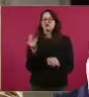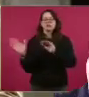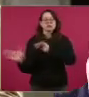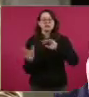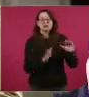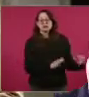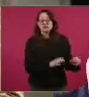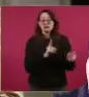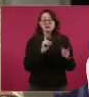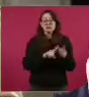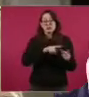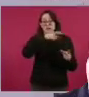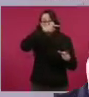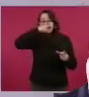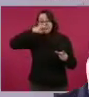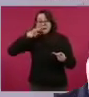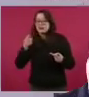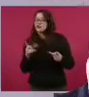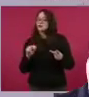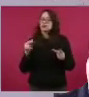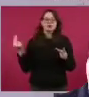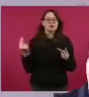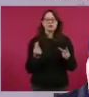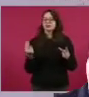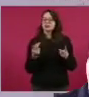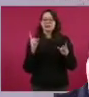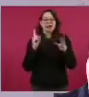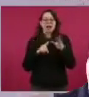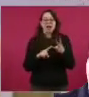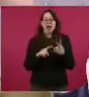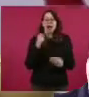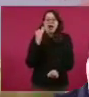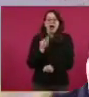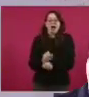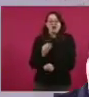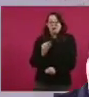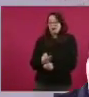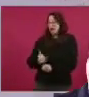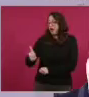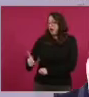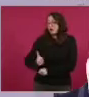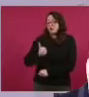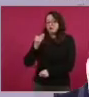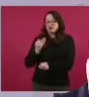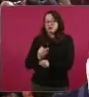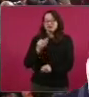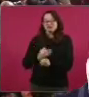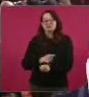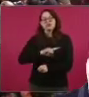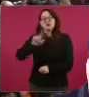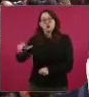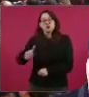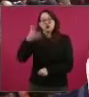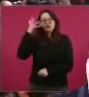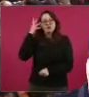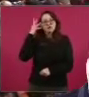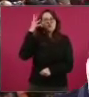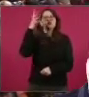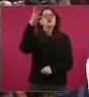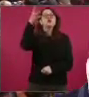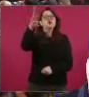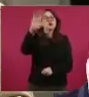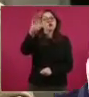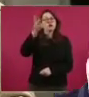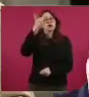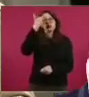avaricia. Vivan el momento, la vida es eso, solo momentos. A la distancia recordaremos, como lo decía Jorge Luis,